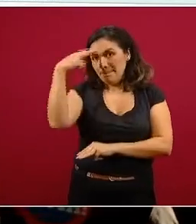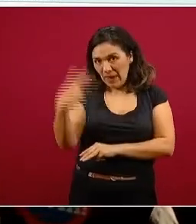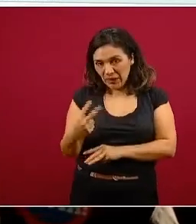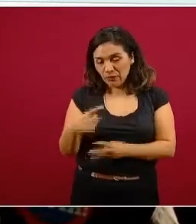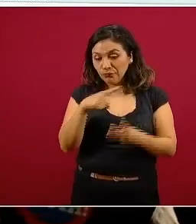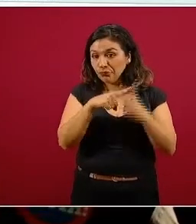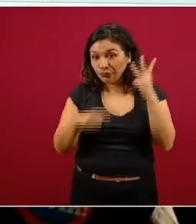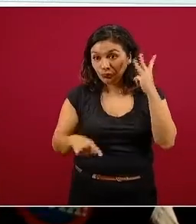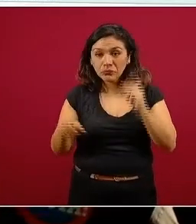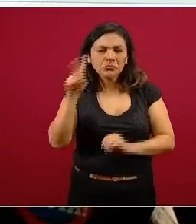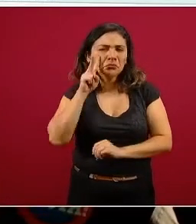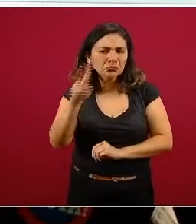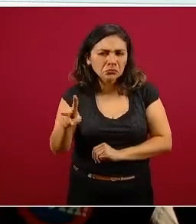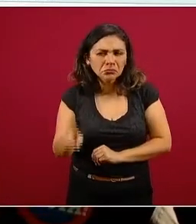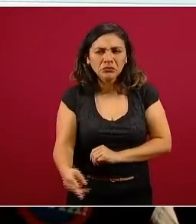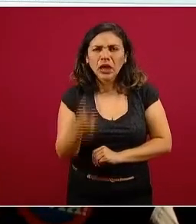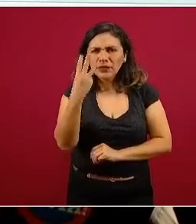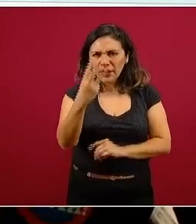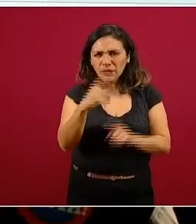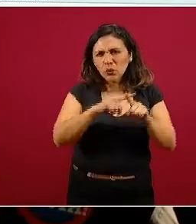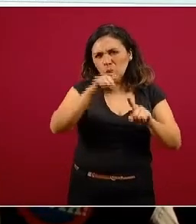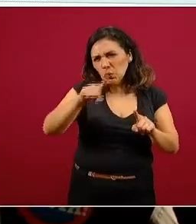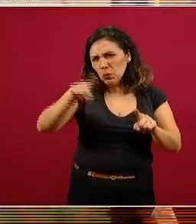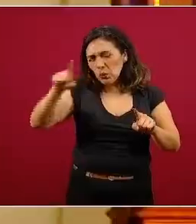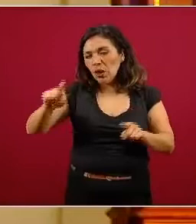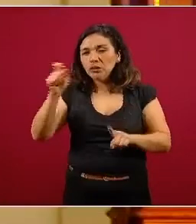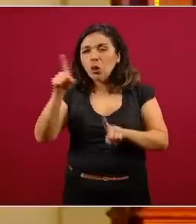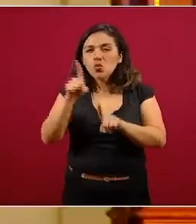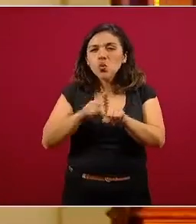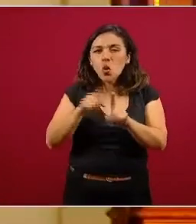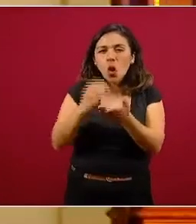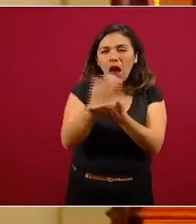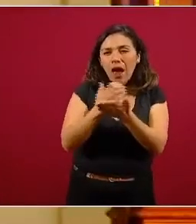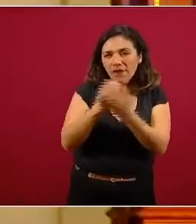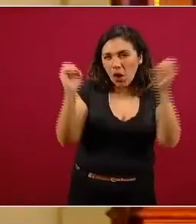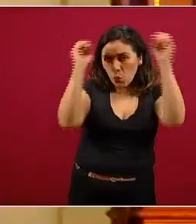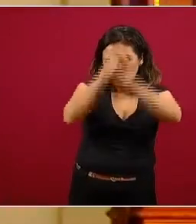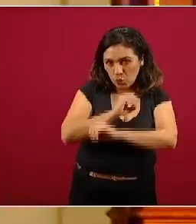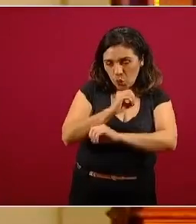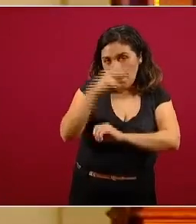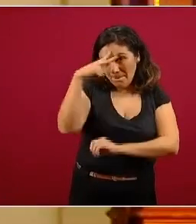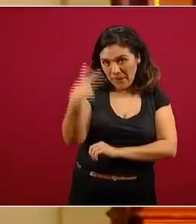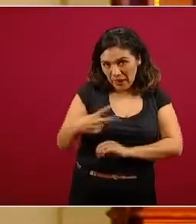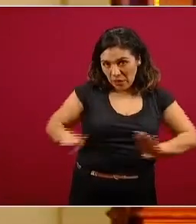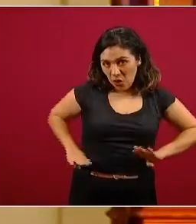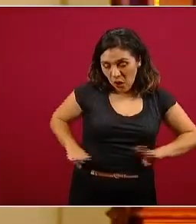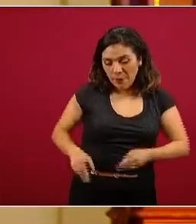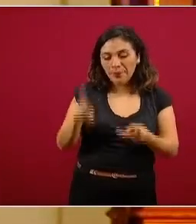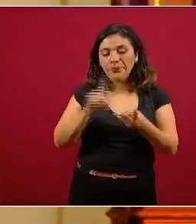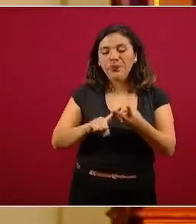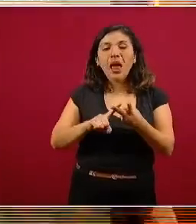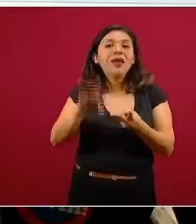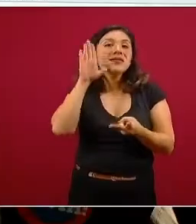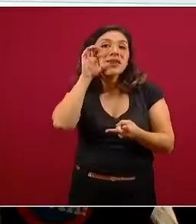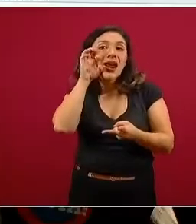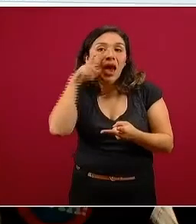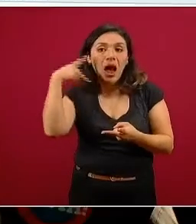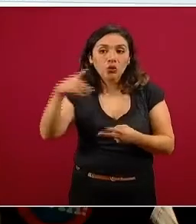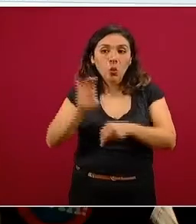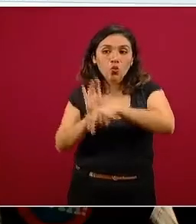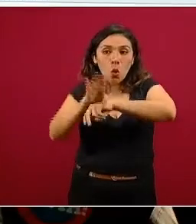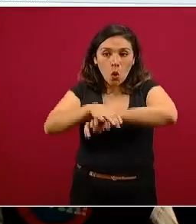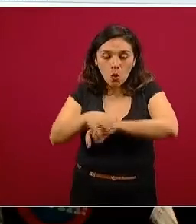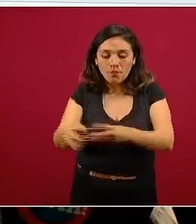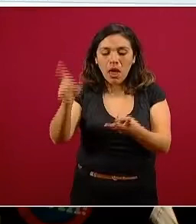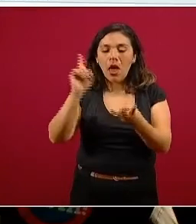Y vean cómo en sus 3 curvas, que es la de color café oscuro para la curva de México, la curva naranja es la curva de